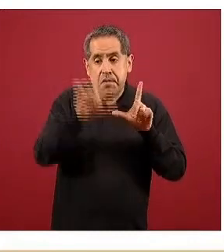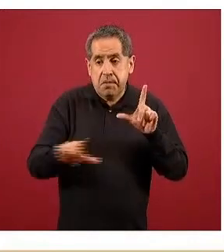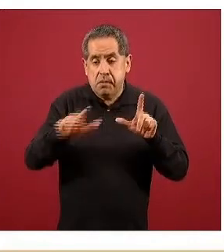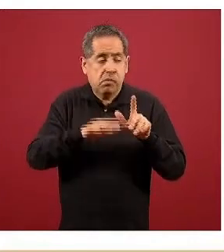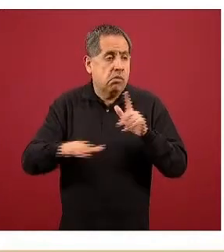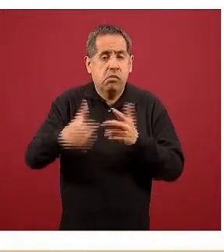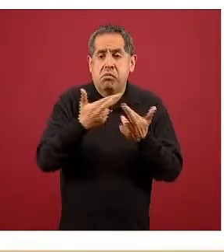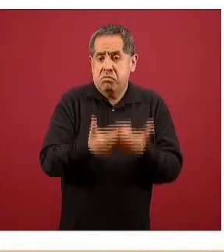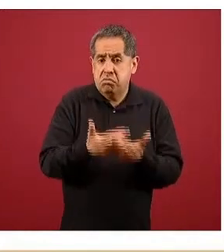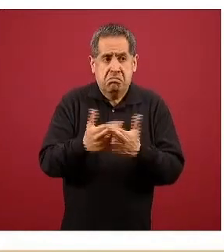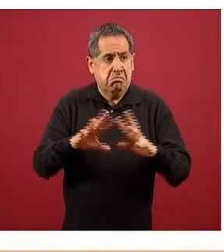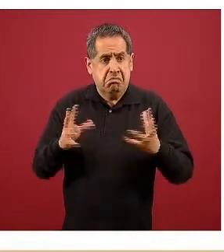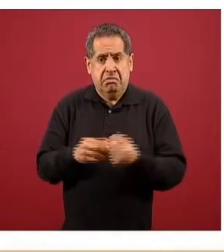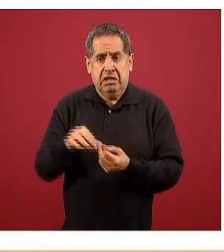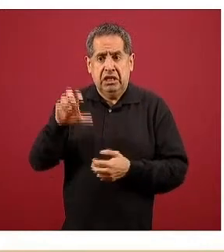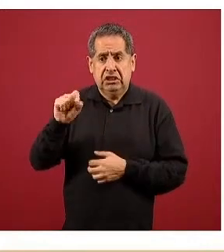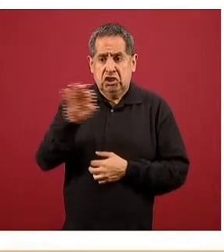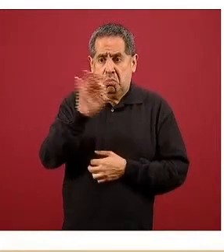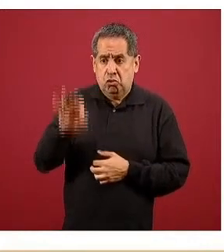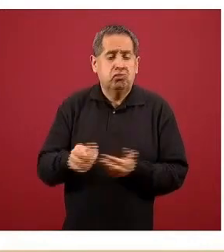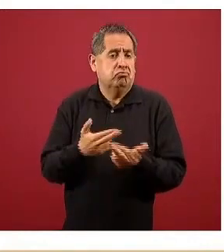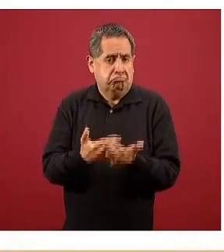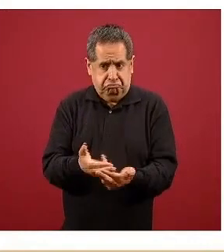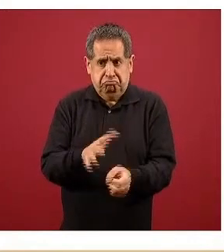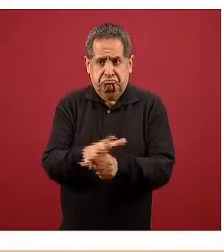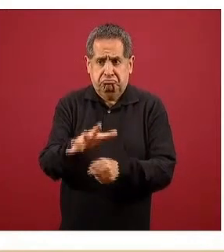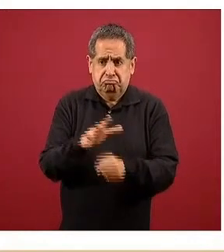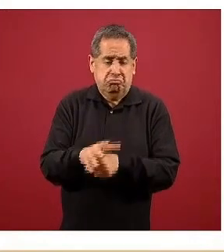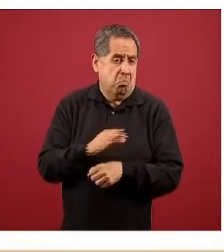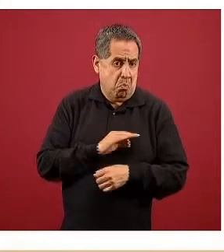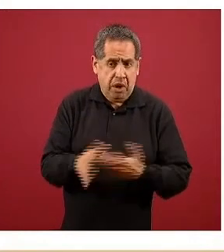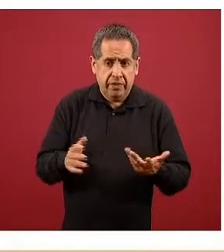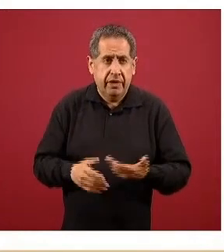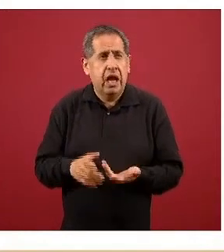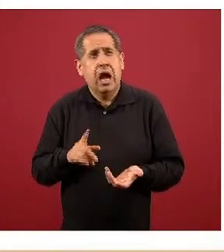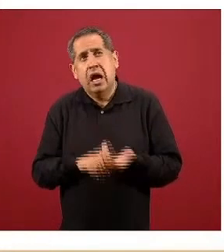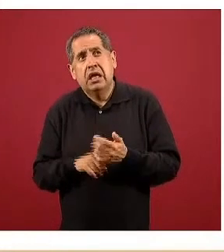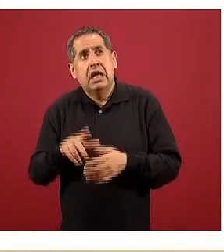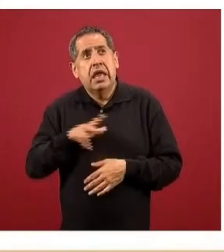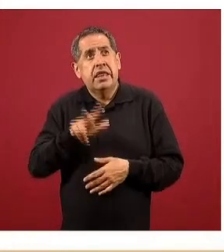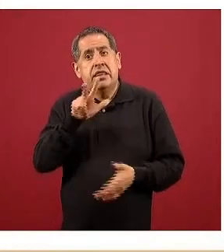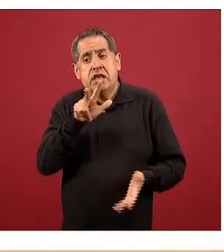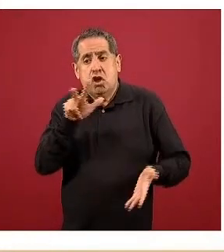una disponibilidad del 60%, que esto significa que hay